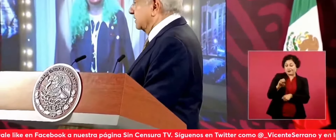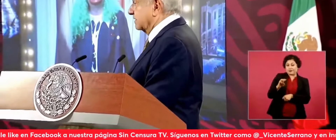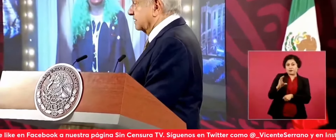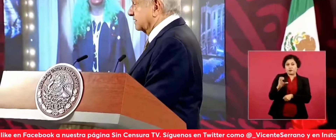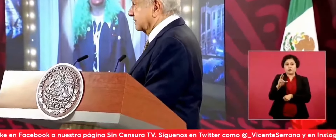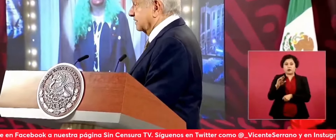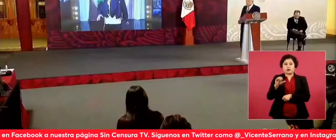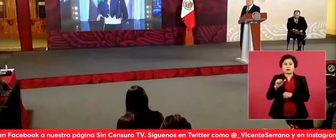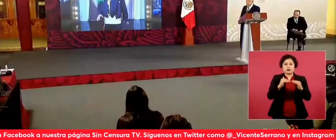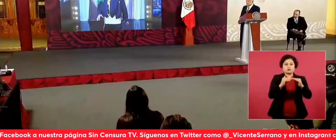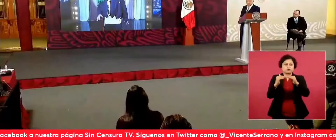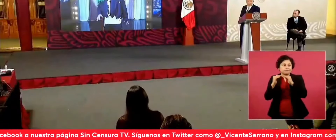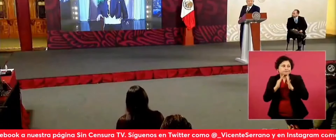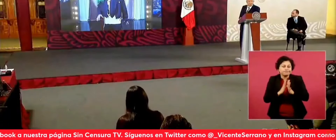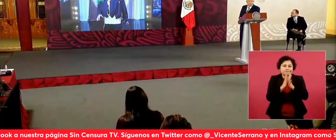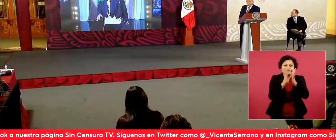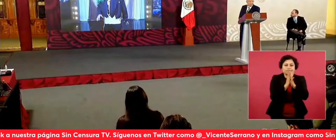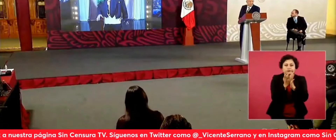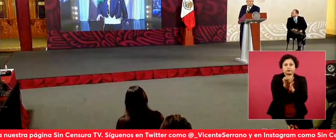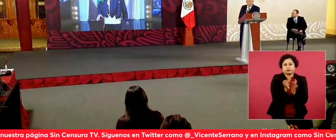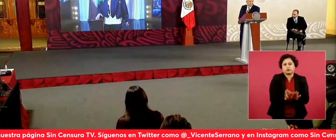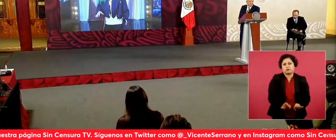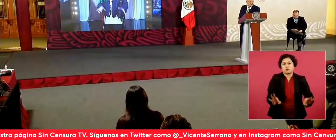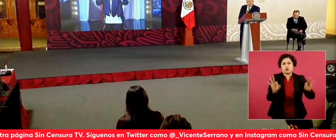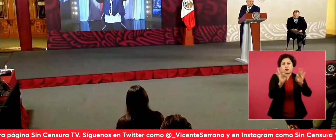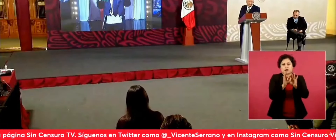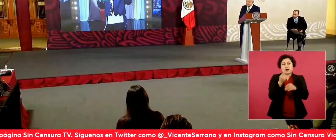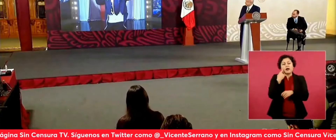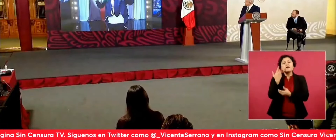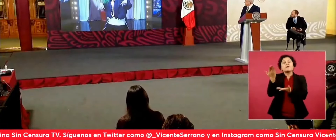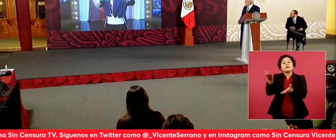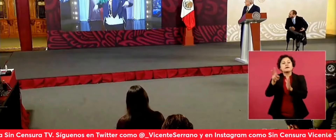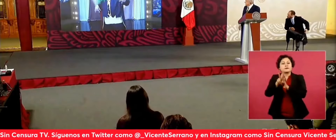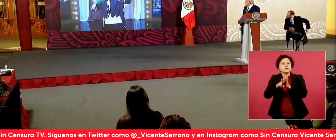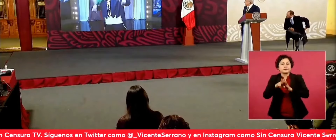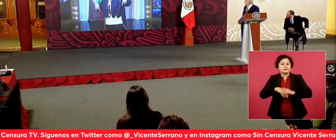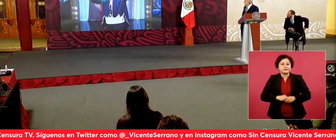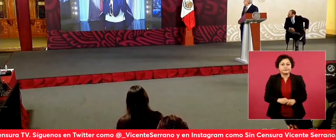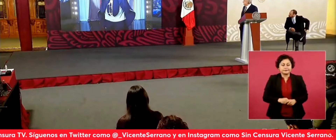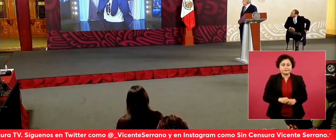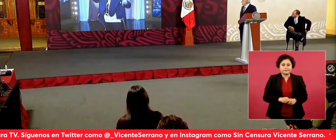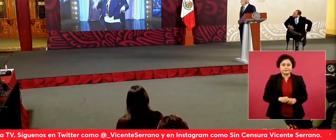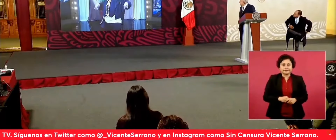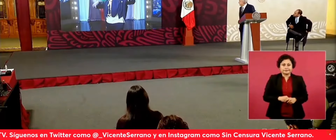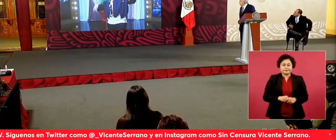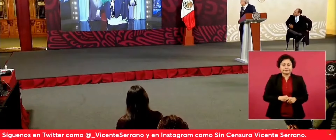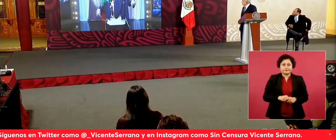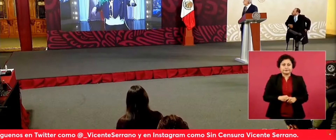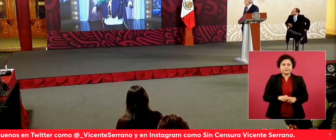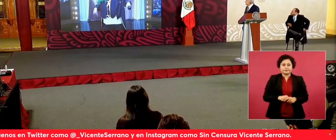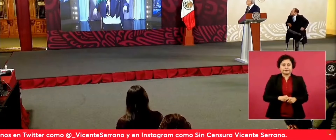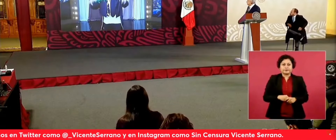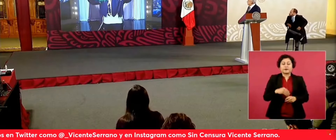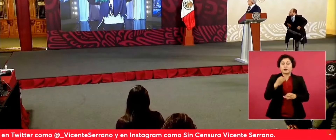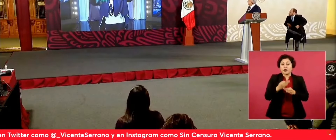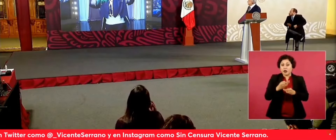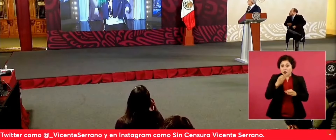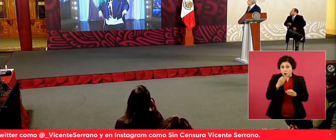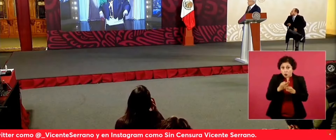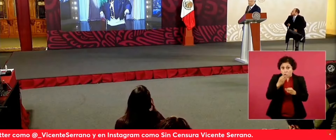a ver abros en este momento del país en este momento En